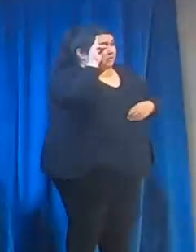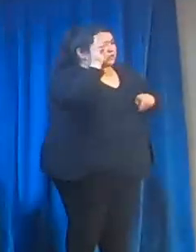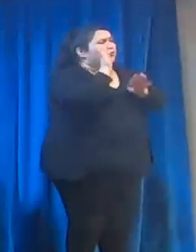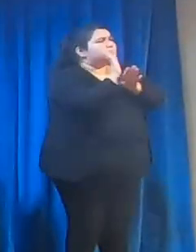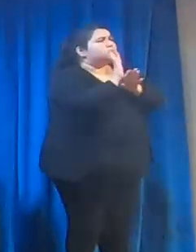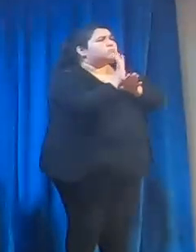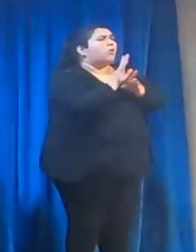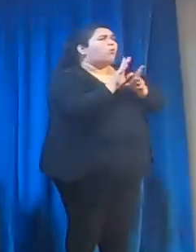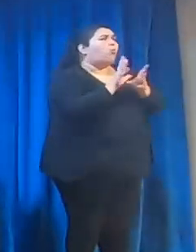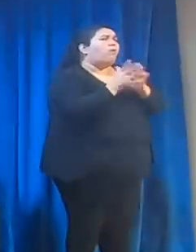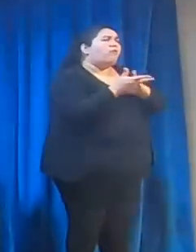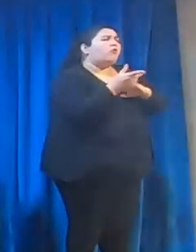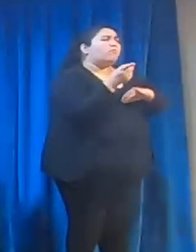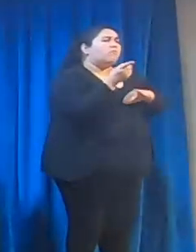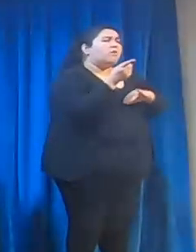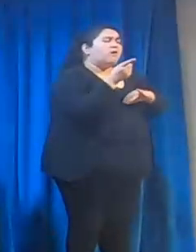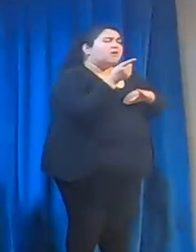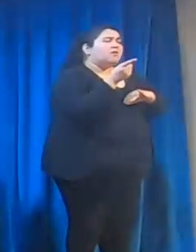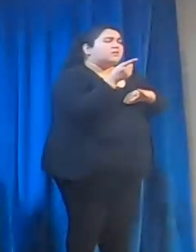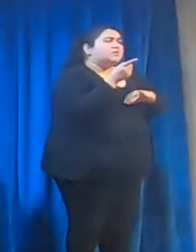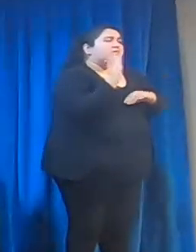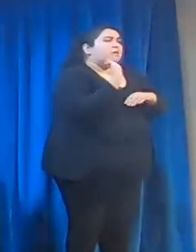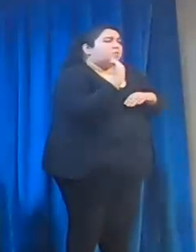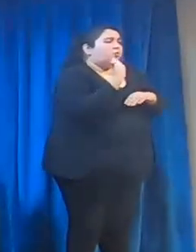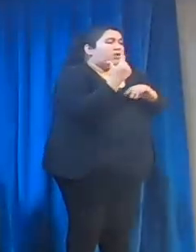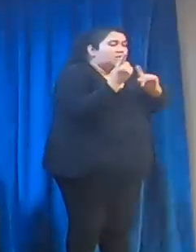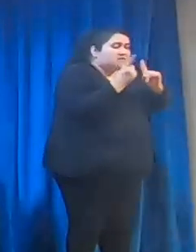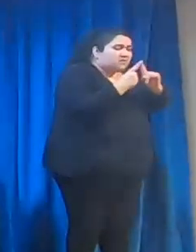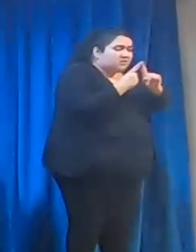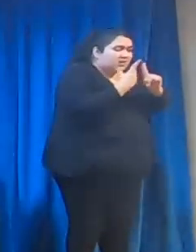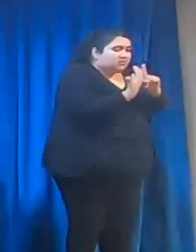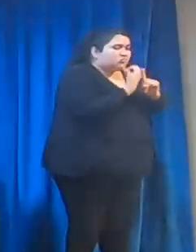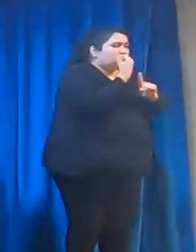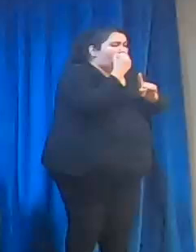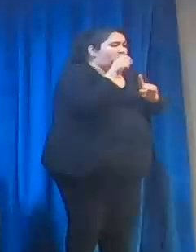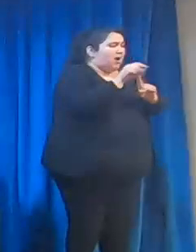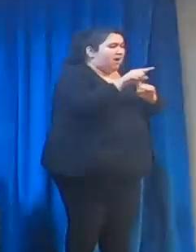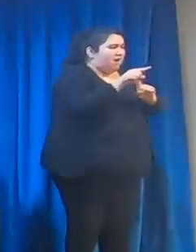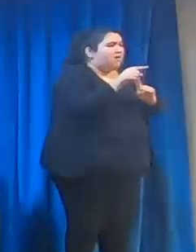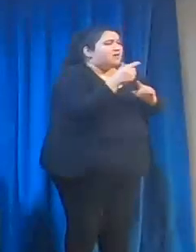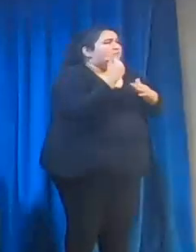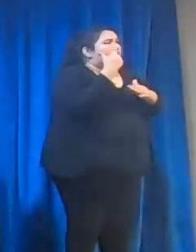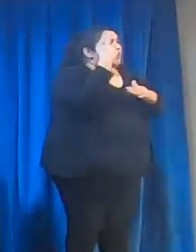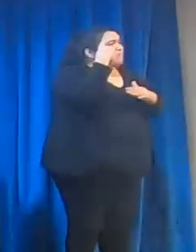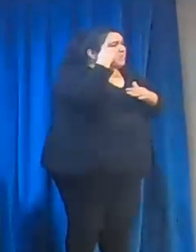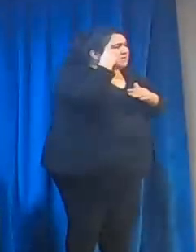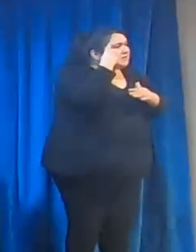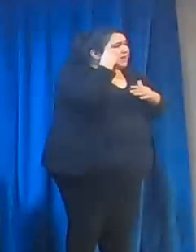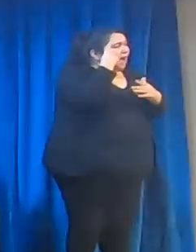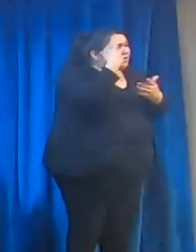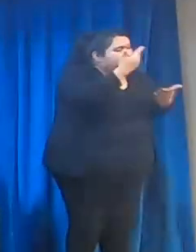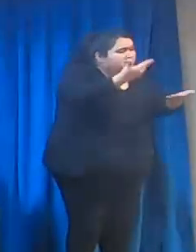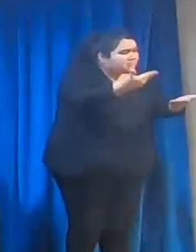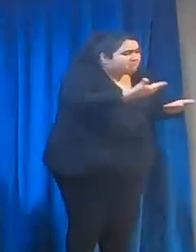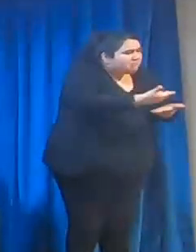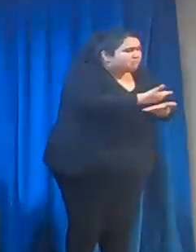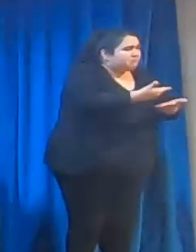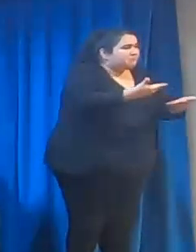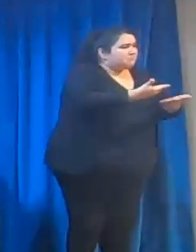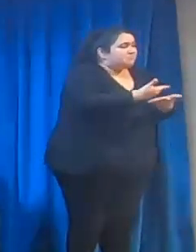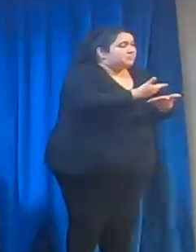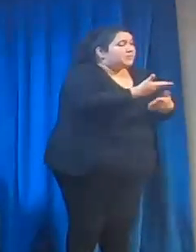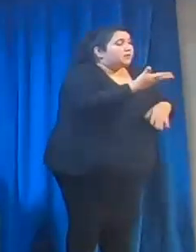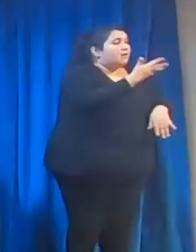el componente que ellos atribuían a esos vínculos justamente para pensar la reciprocidad.